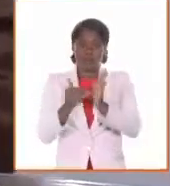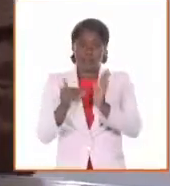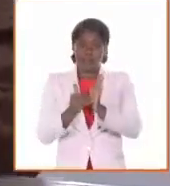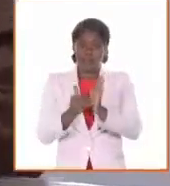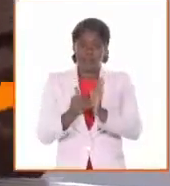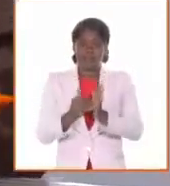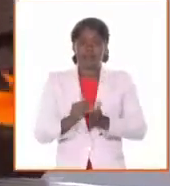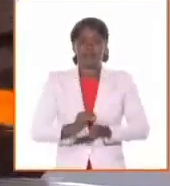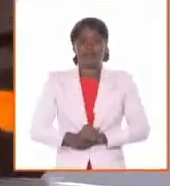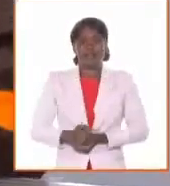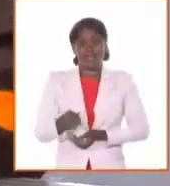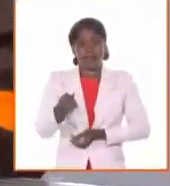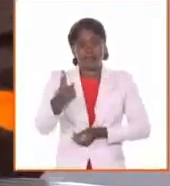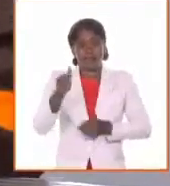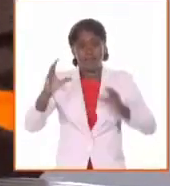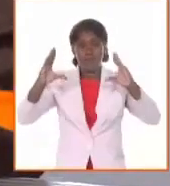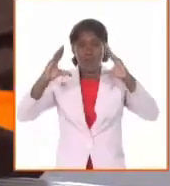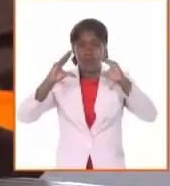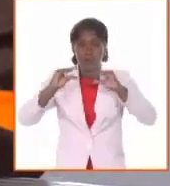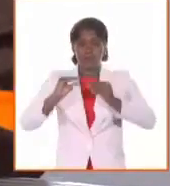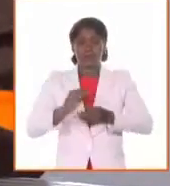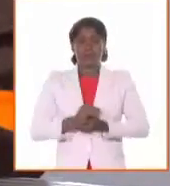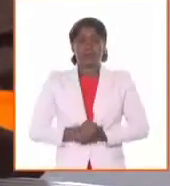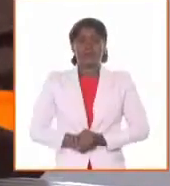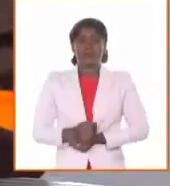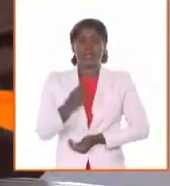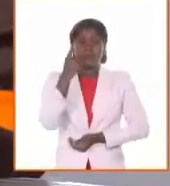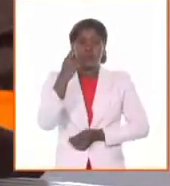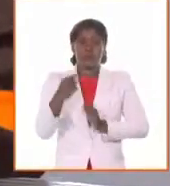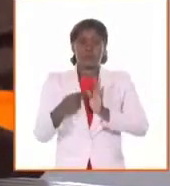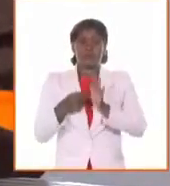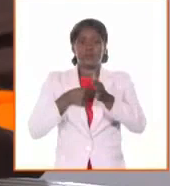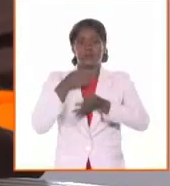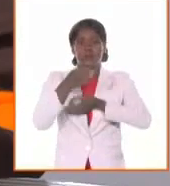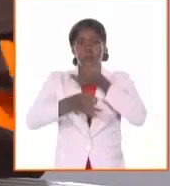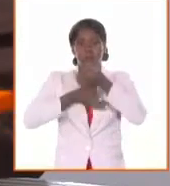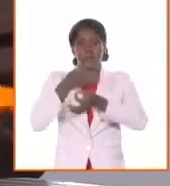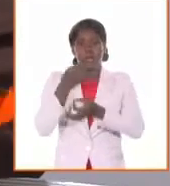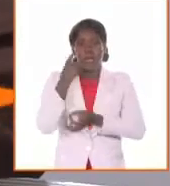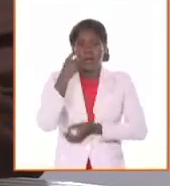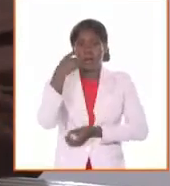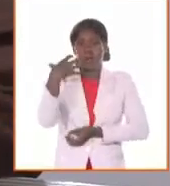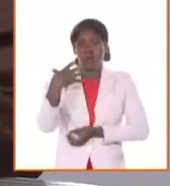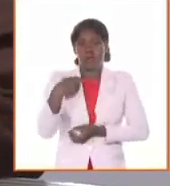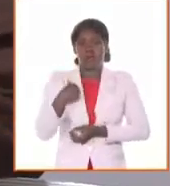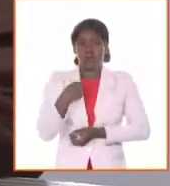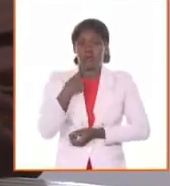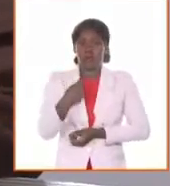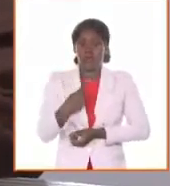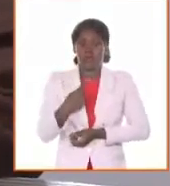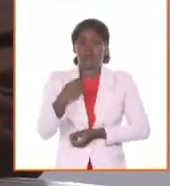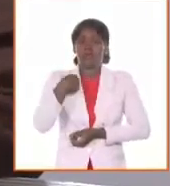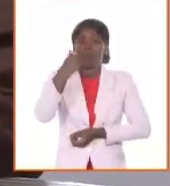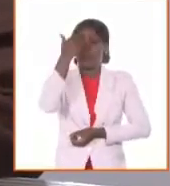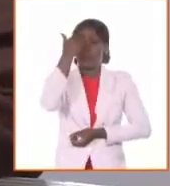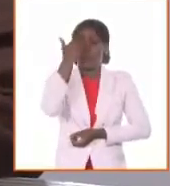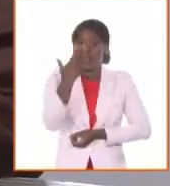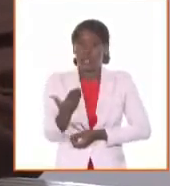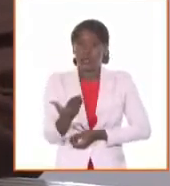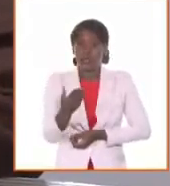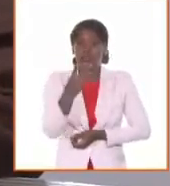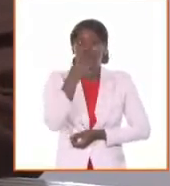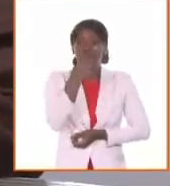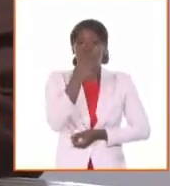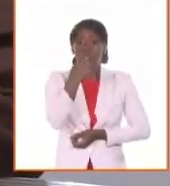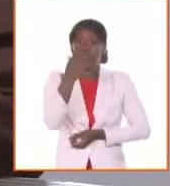no nos estamos acercando casi a las ocho bueno primero yo creo que es importante agradecer a las 210 personas que